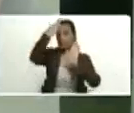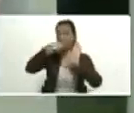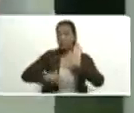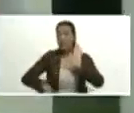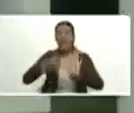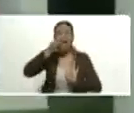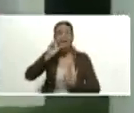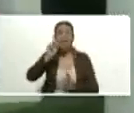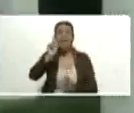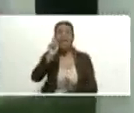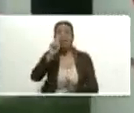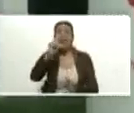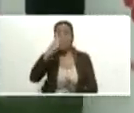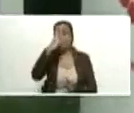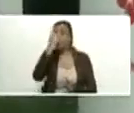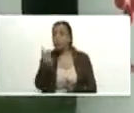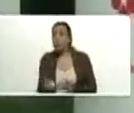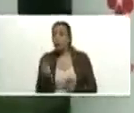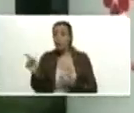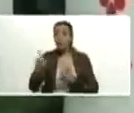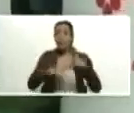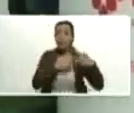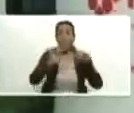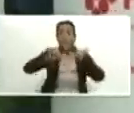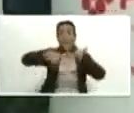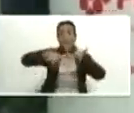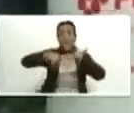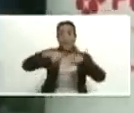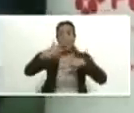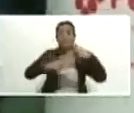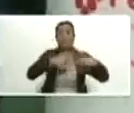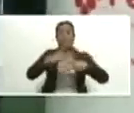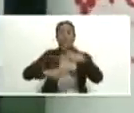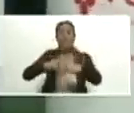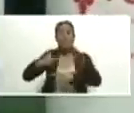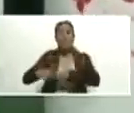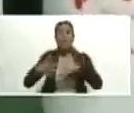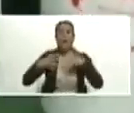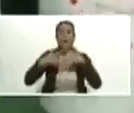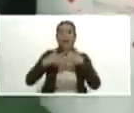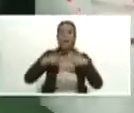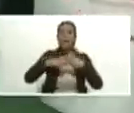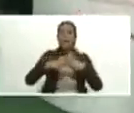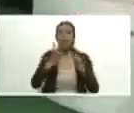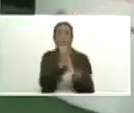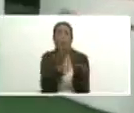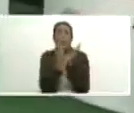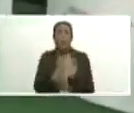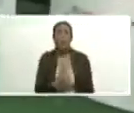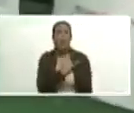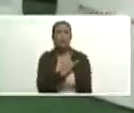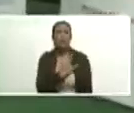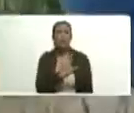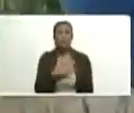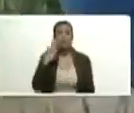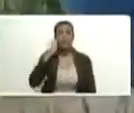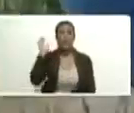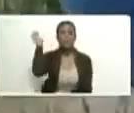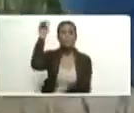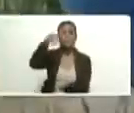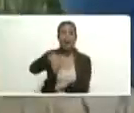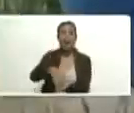Café Turpial. Soy el ingeniero de producción y el ingeniero de fabricación de tu equipo de la planta. ¿Dónde estudiaste? Vengo de Maracay, la Santiago